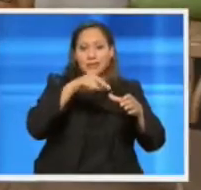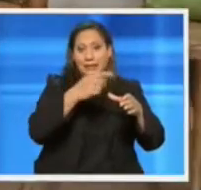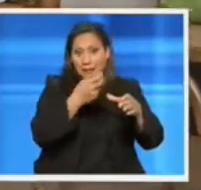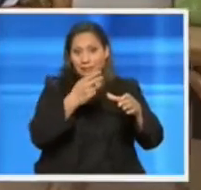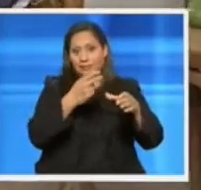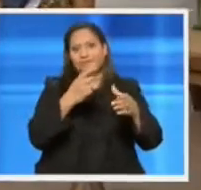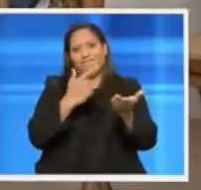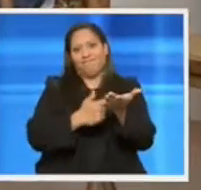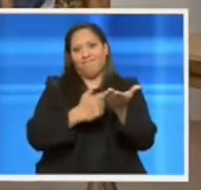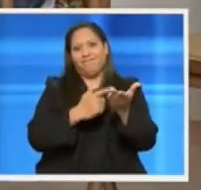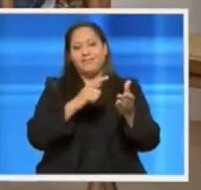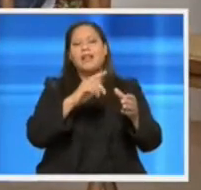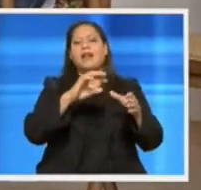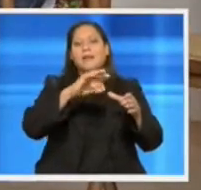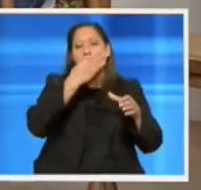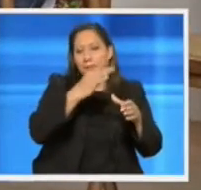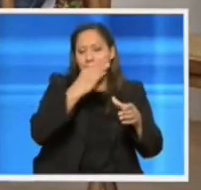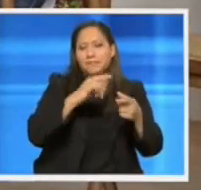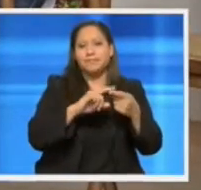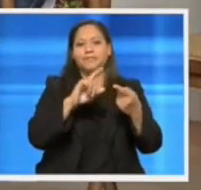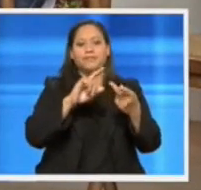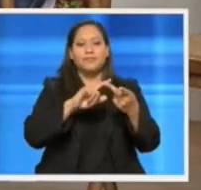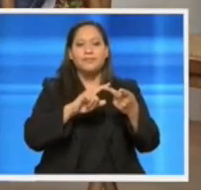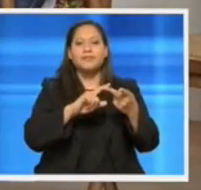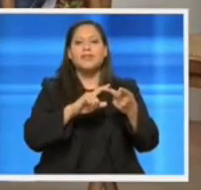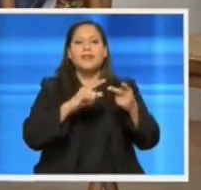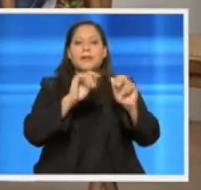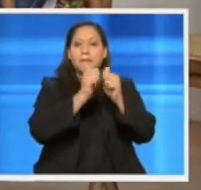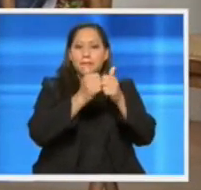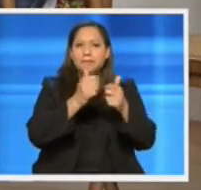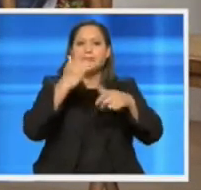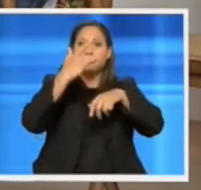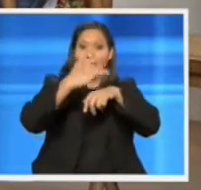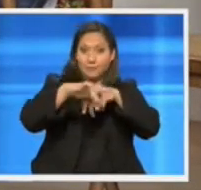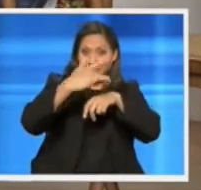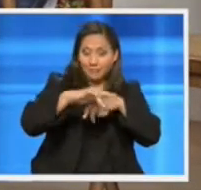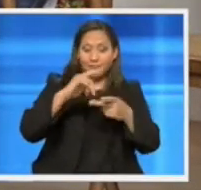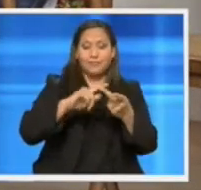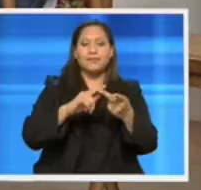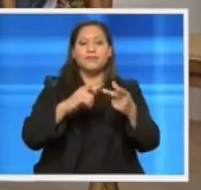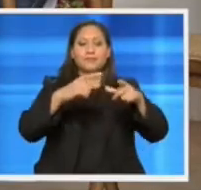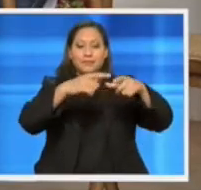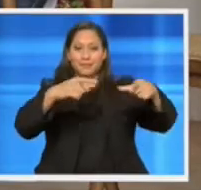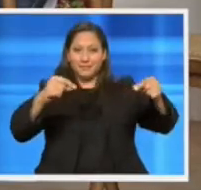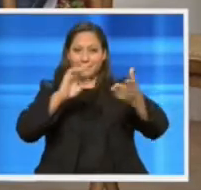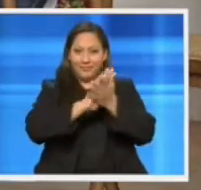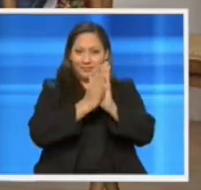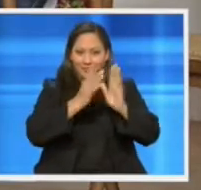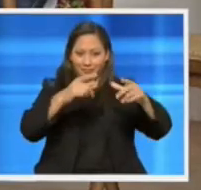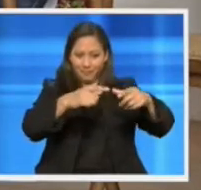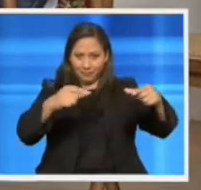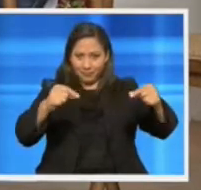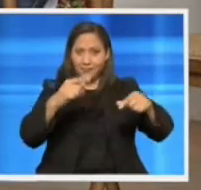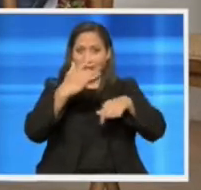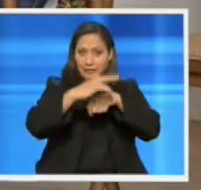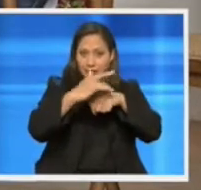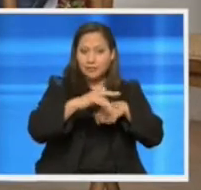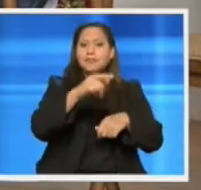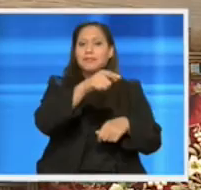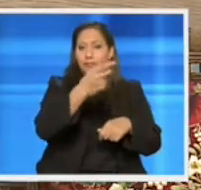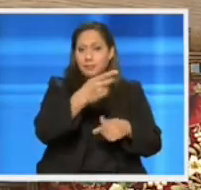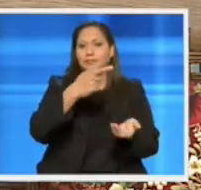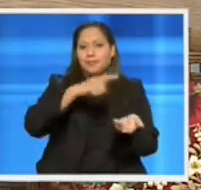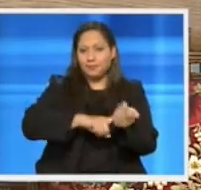¿no? Sí. Entonces, la papita, el canapé, El queso. el queso, que también tiene algo de carbohidrato. Sí. Y con